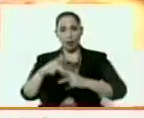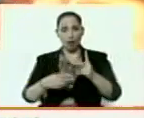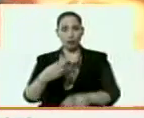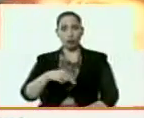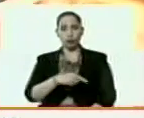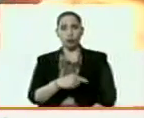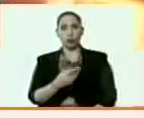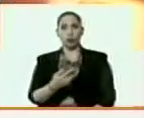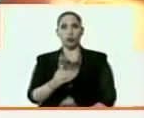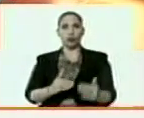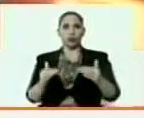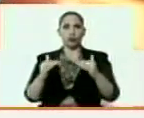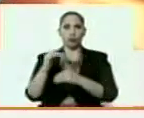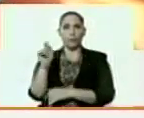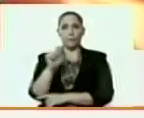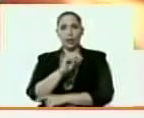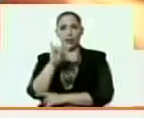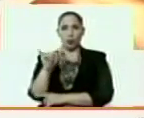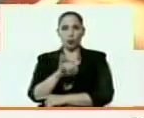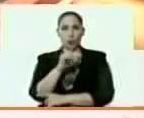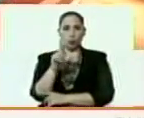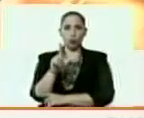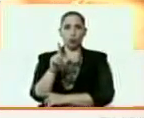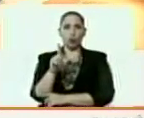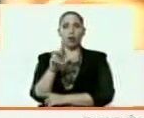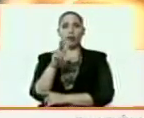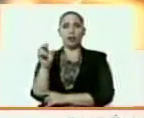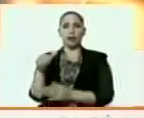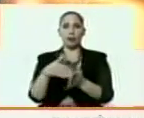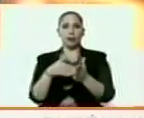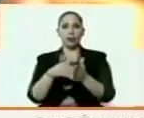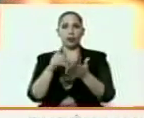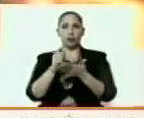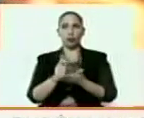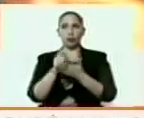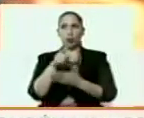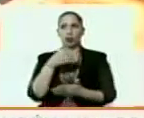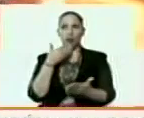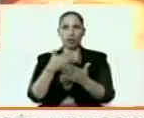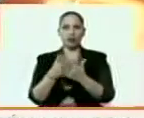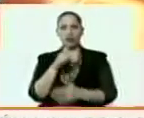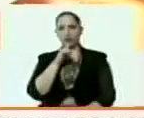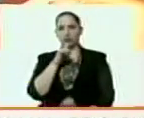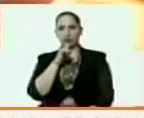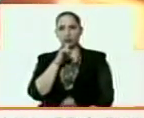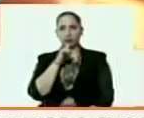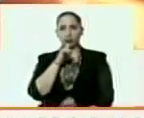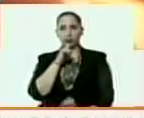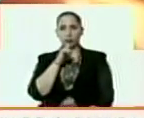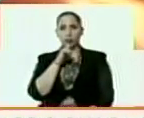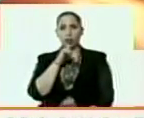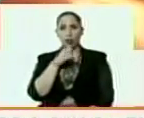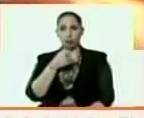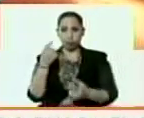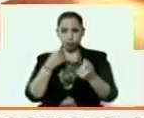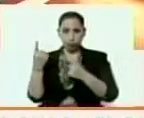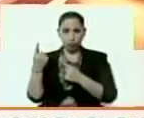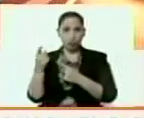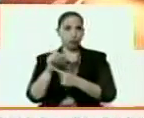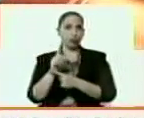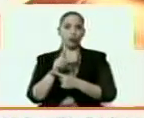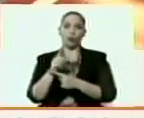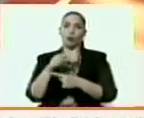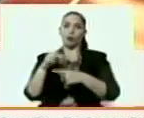duplicamos este mes. En el mes de julio llegamos a 30.000 toneladas. ¿Eso fue gracias a qué? A proteína importada, ¿no? Toda esa proteína